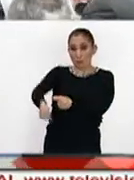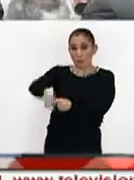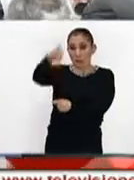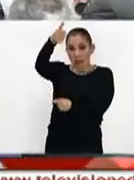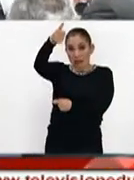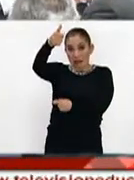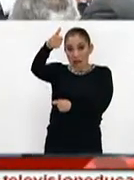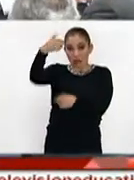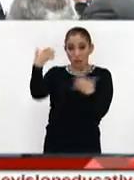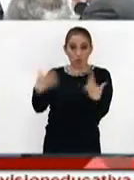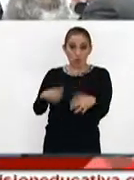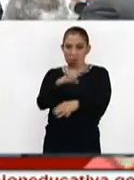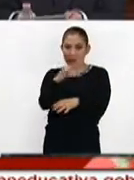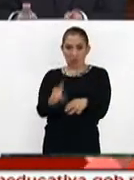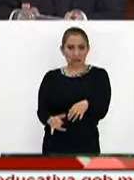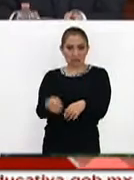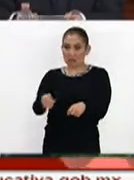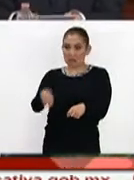primera, de hecho,